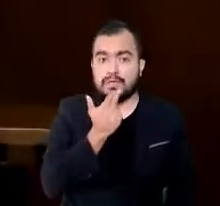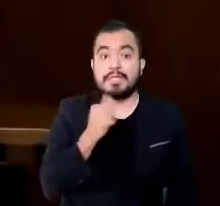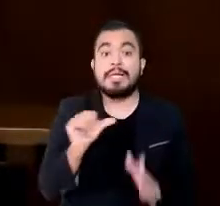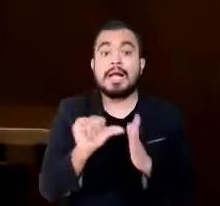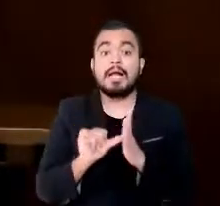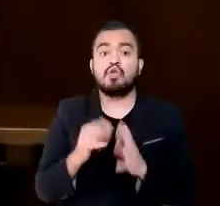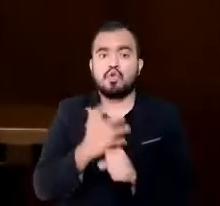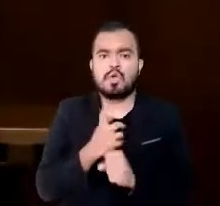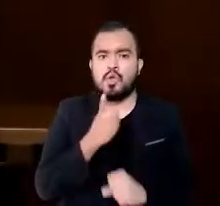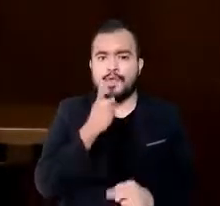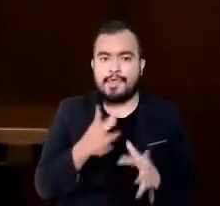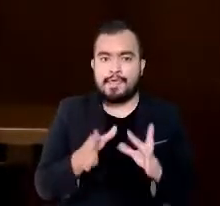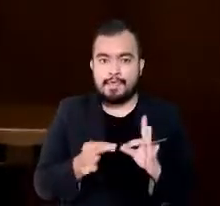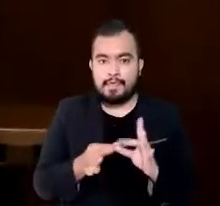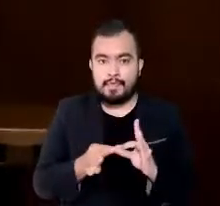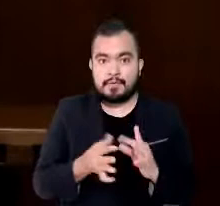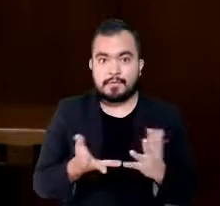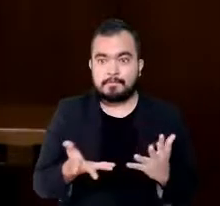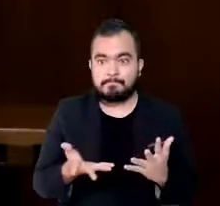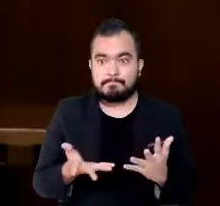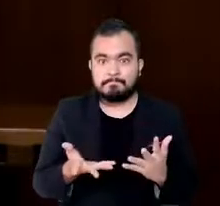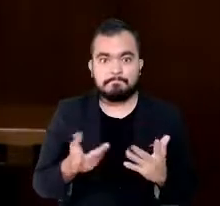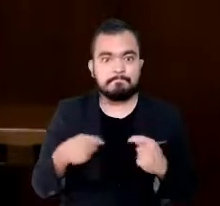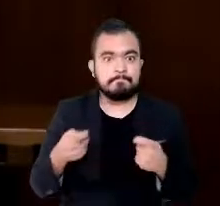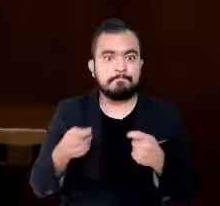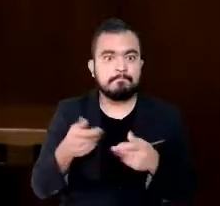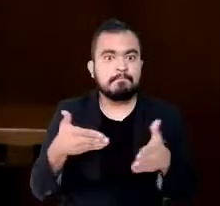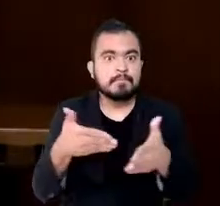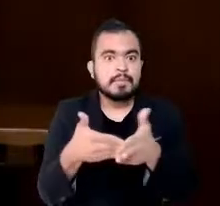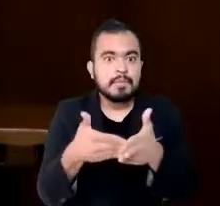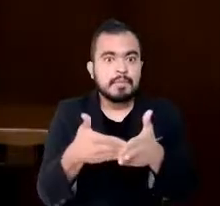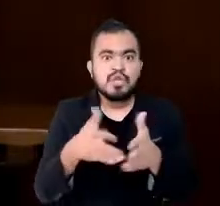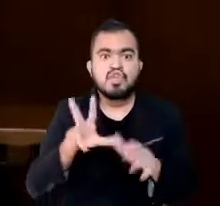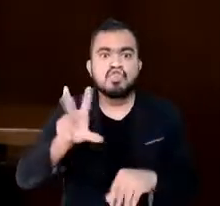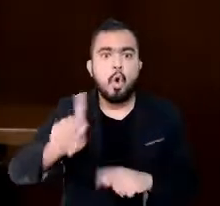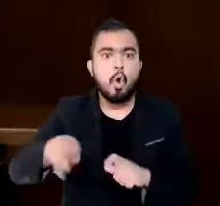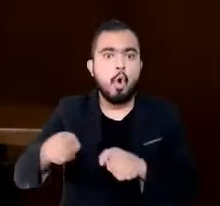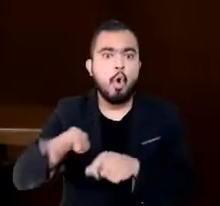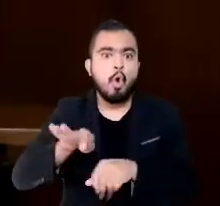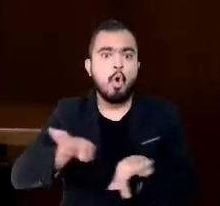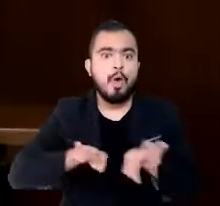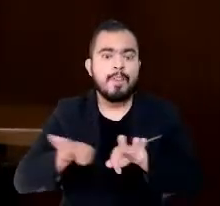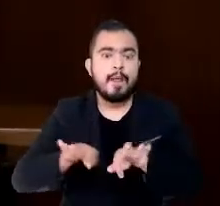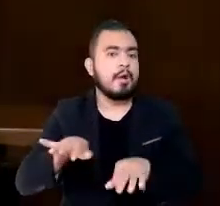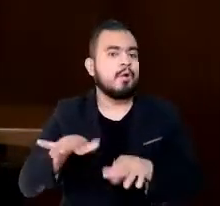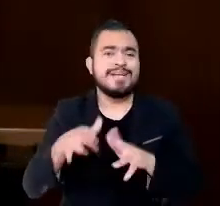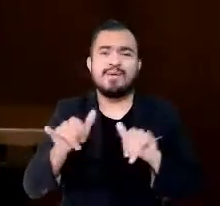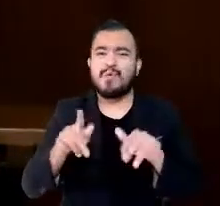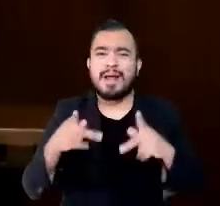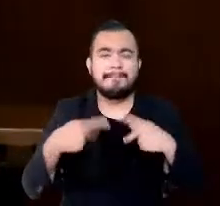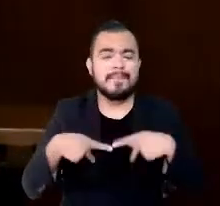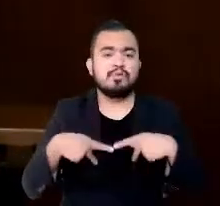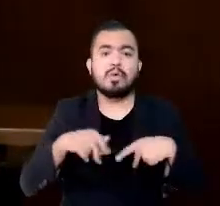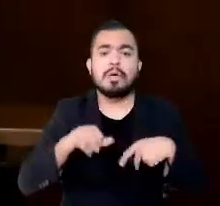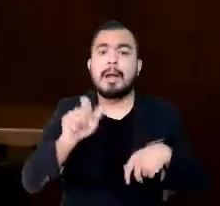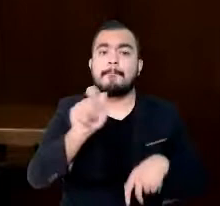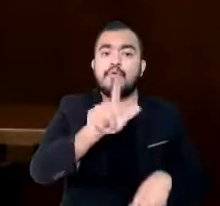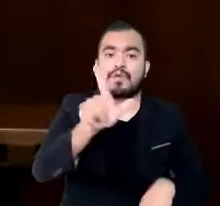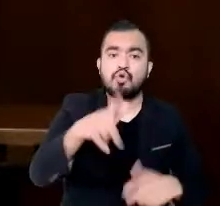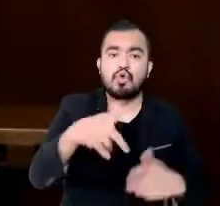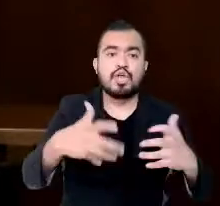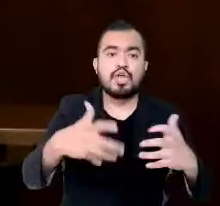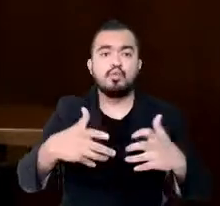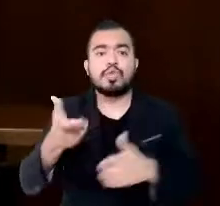indica lo siguiente: no se podrá impedir el trabajo a ninguna persona que se dedique a la profesión, industria o comercio que le